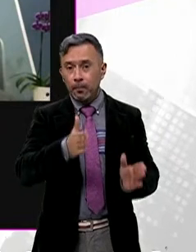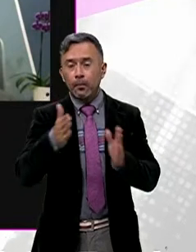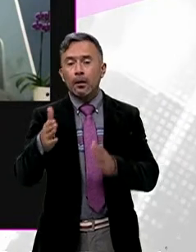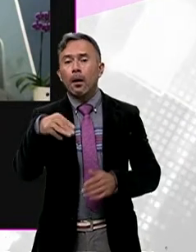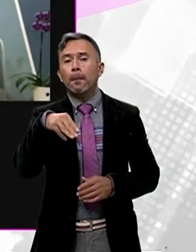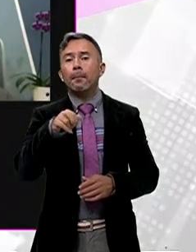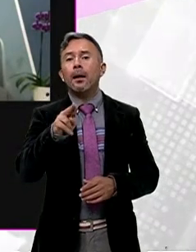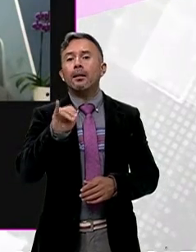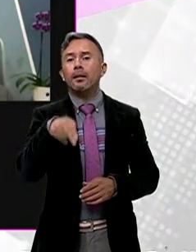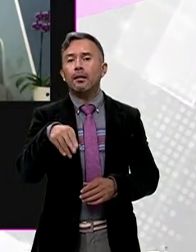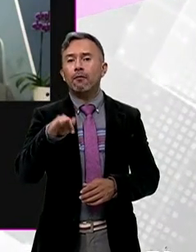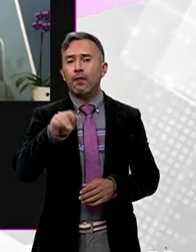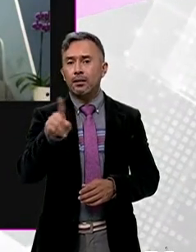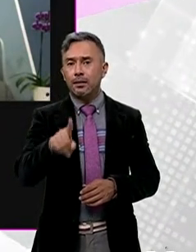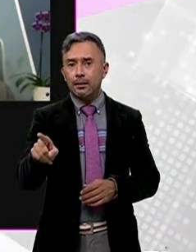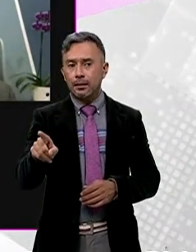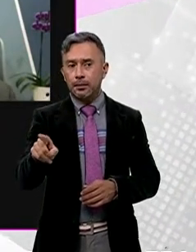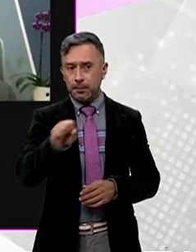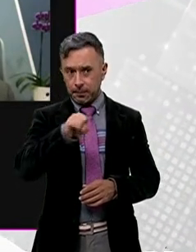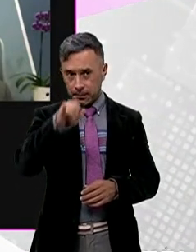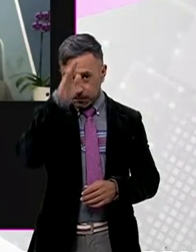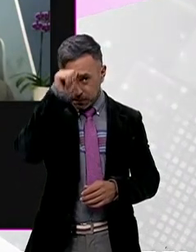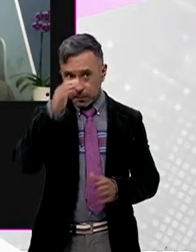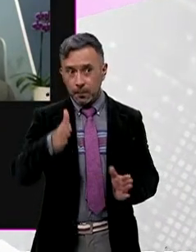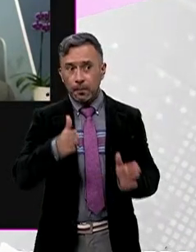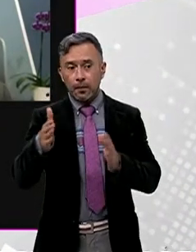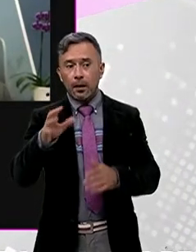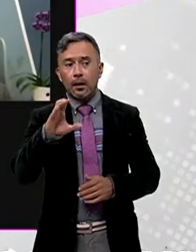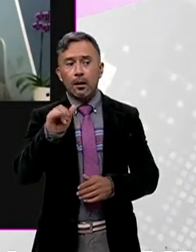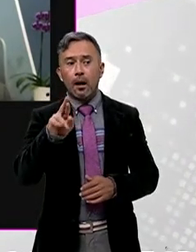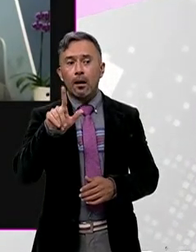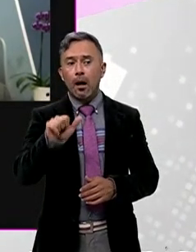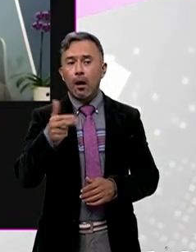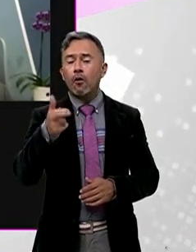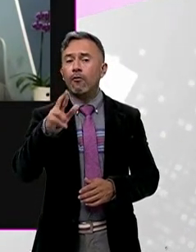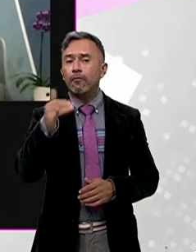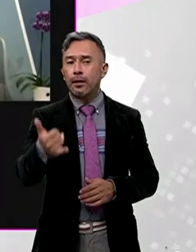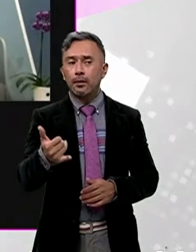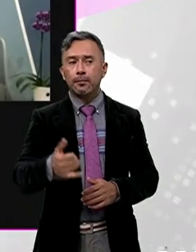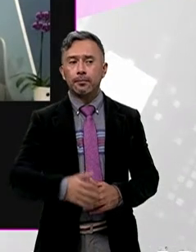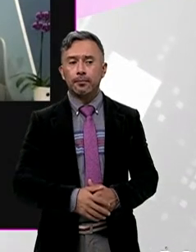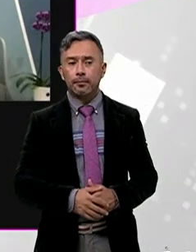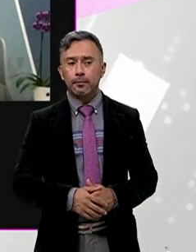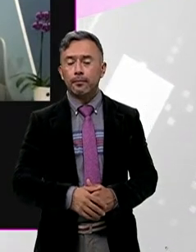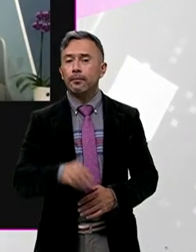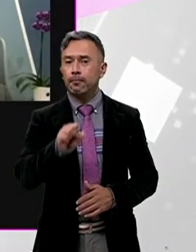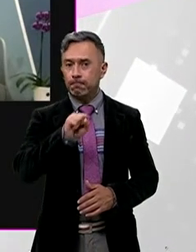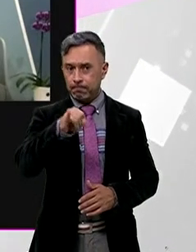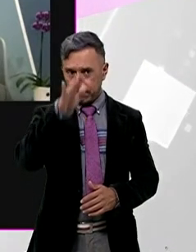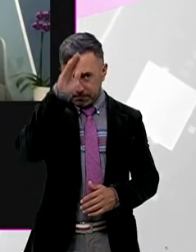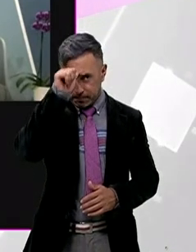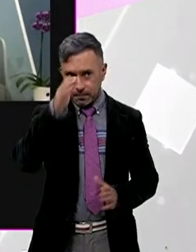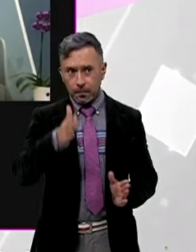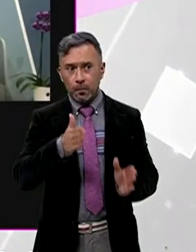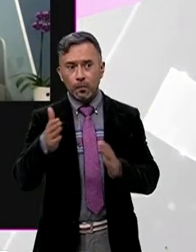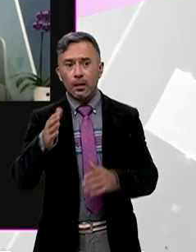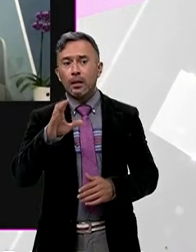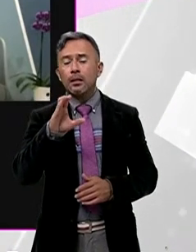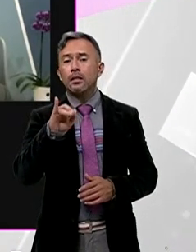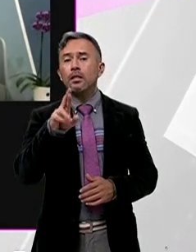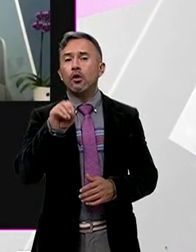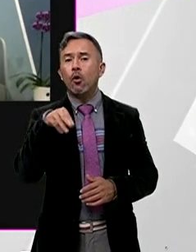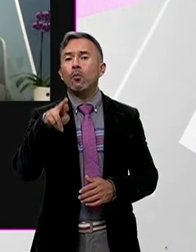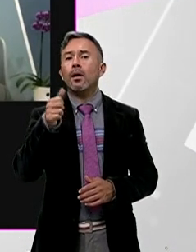martín faz para sabor consejera carla hombre a saber consejero ciro